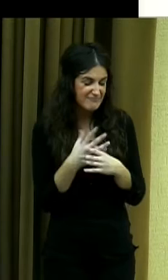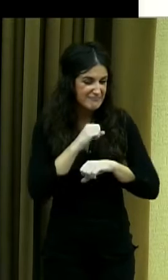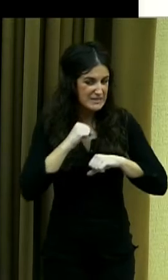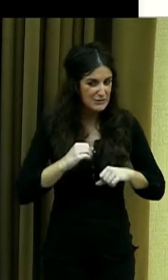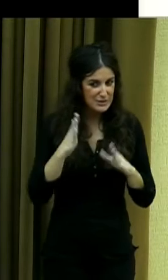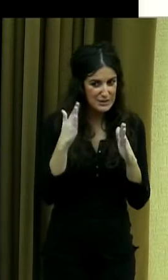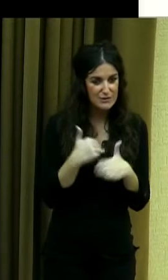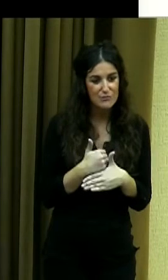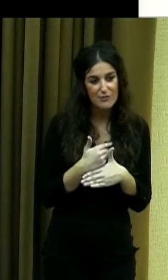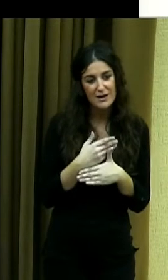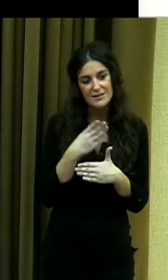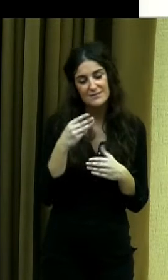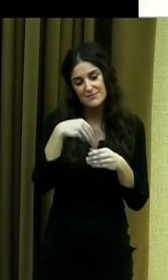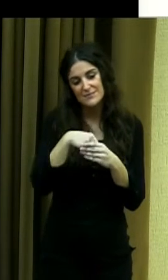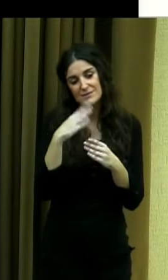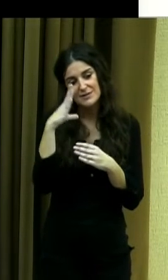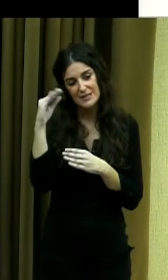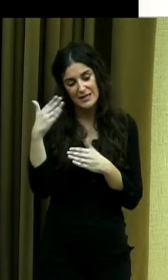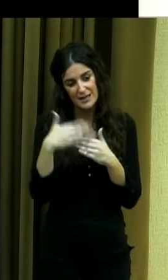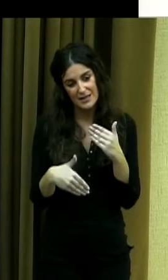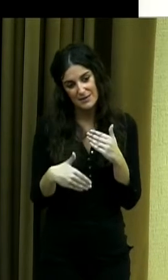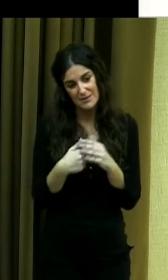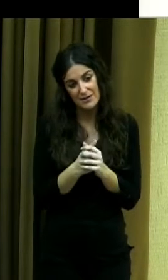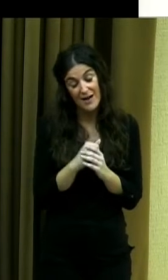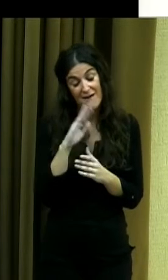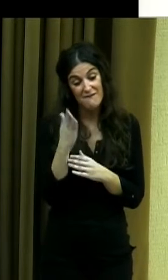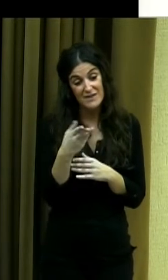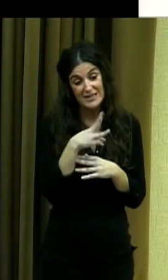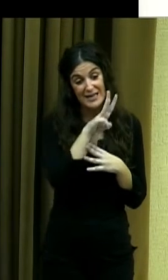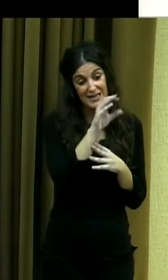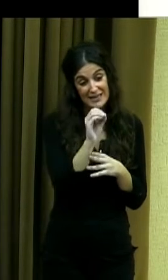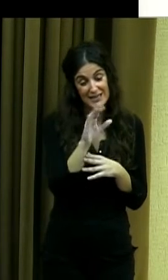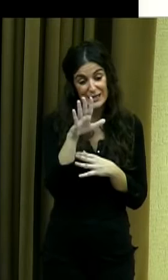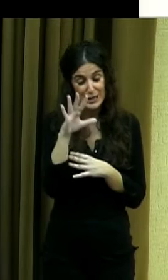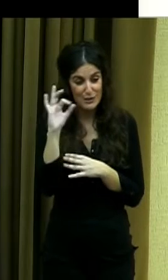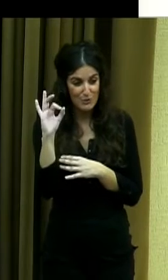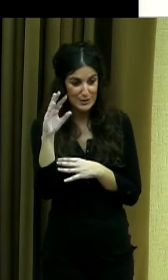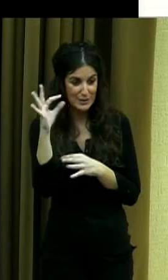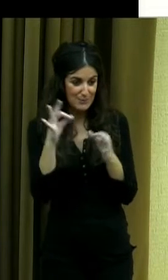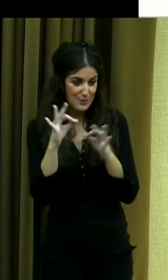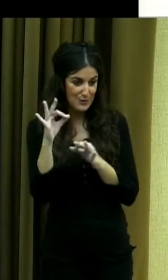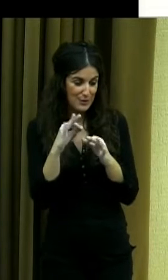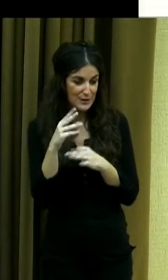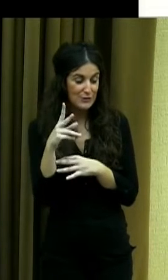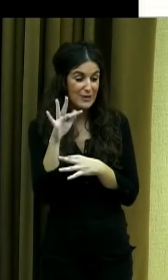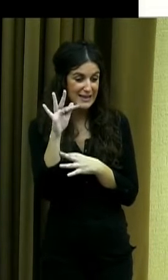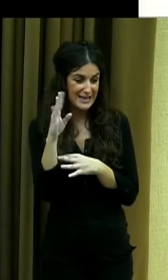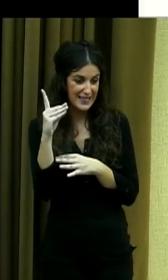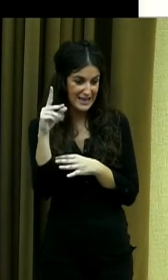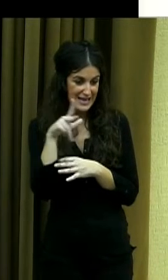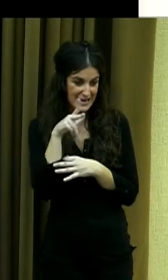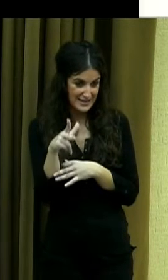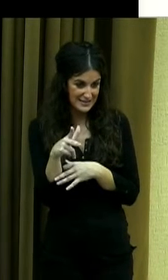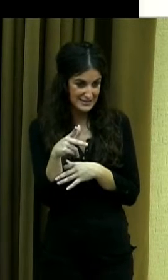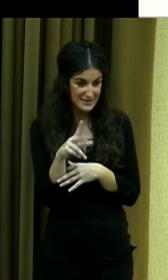límite. Suele afectar al 30-50% de los casos de TDAH subtipo inatento.